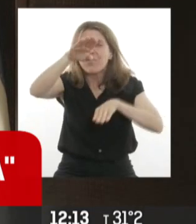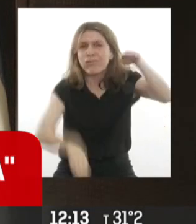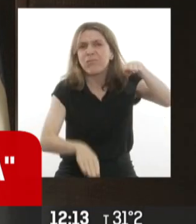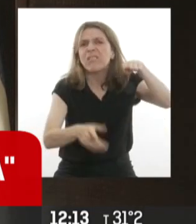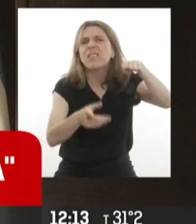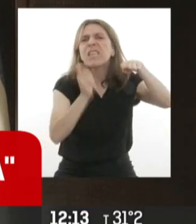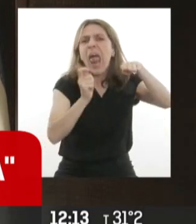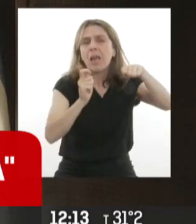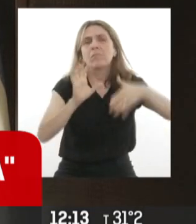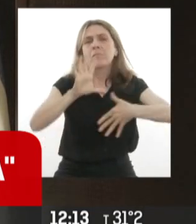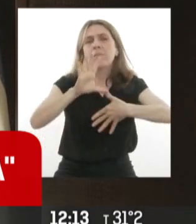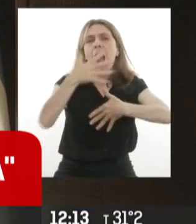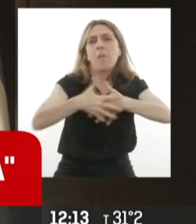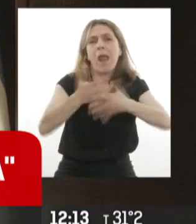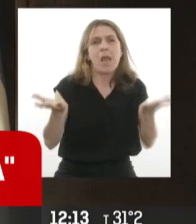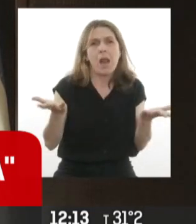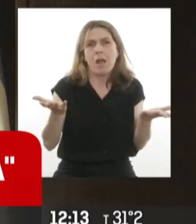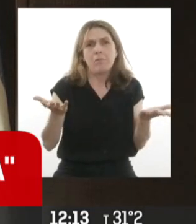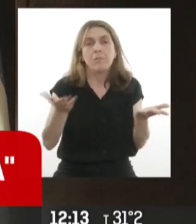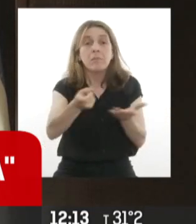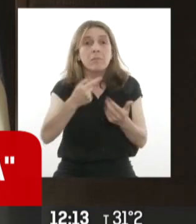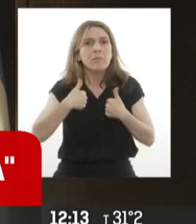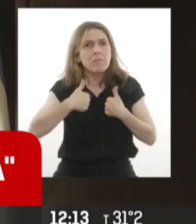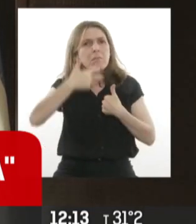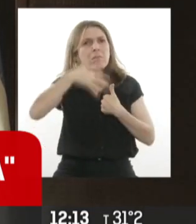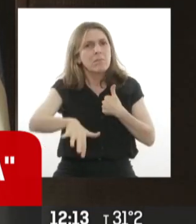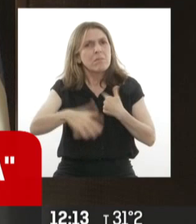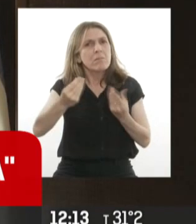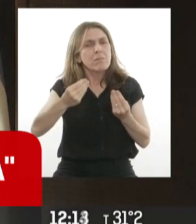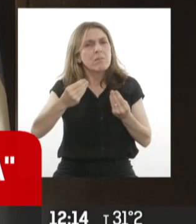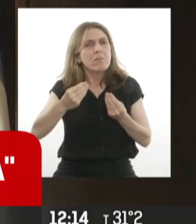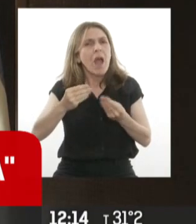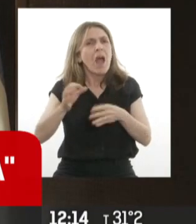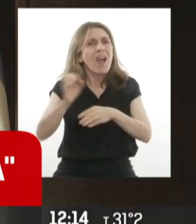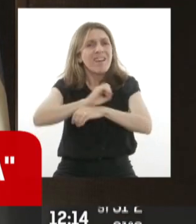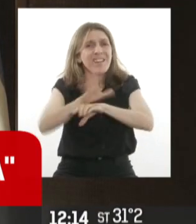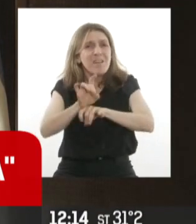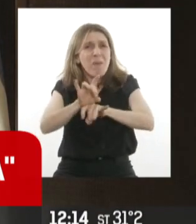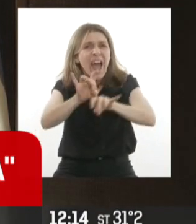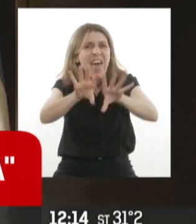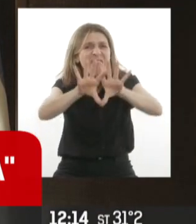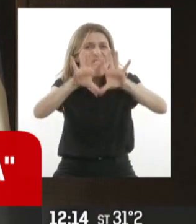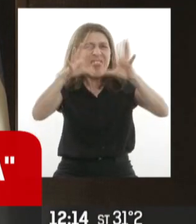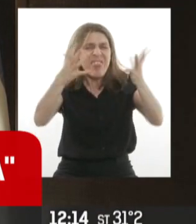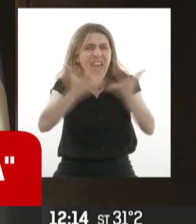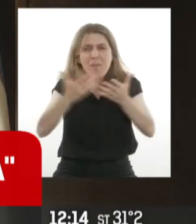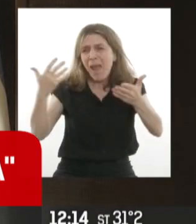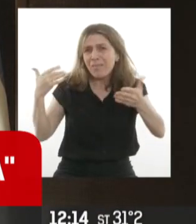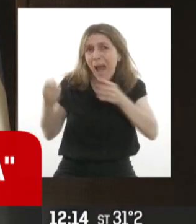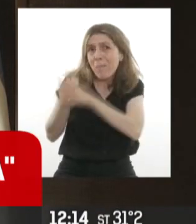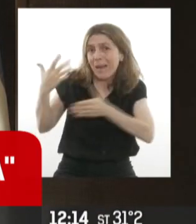Y entiendo que la pandemia finalmente nos ofrece una magnífica oportunidad para